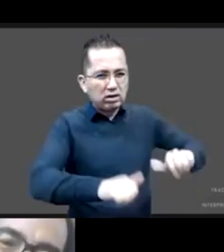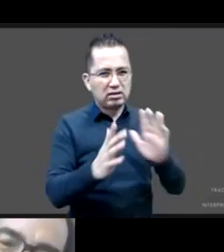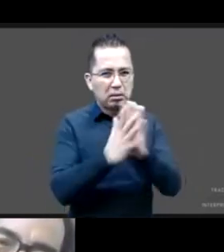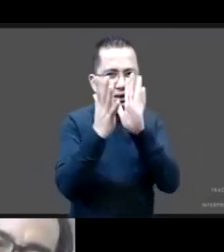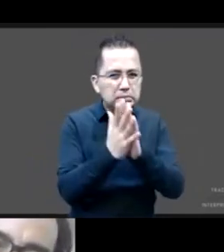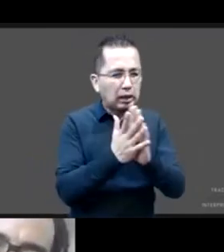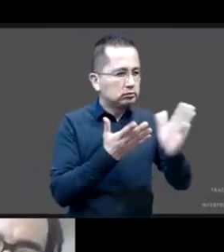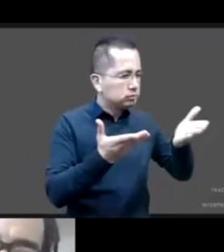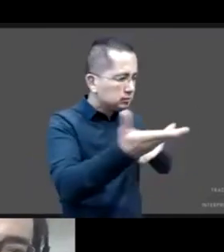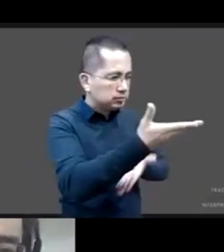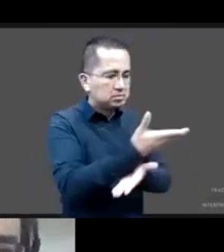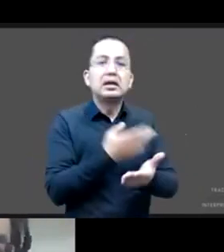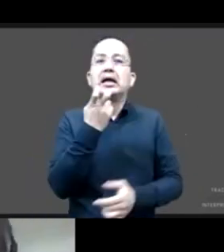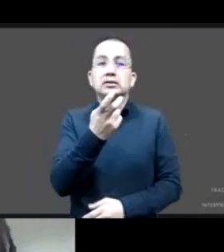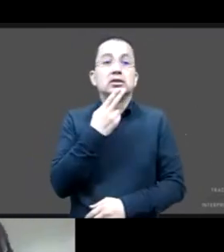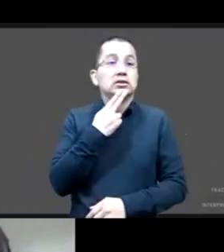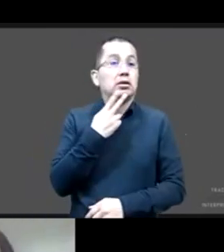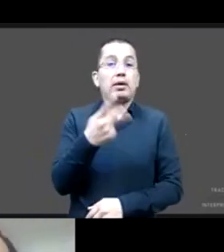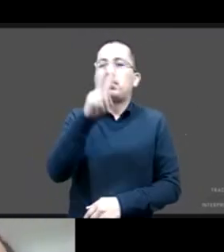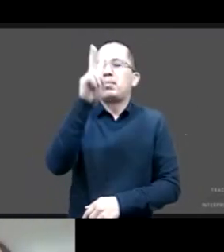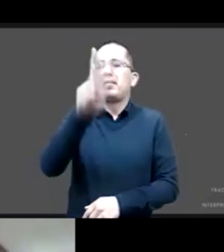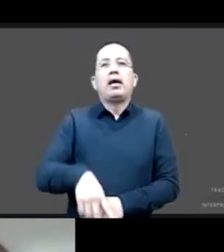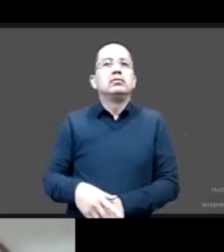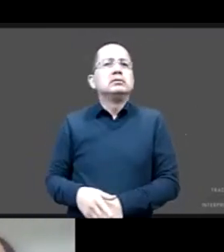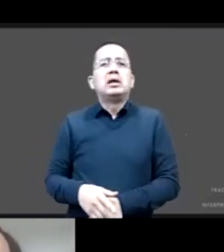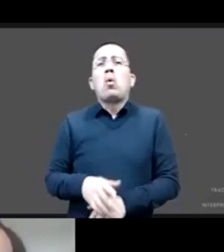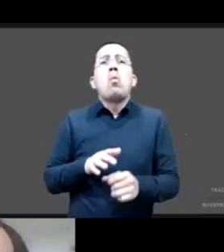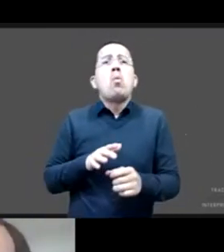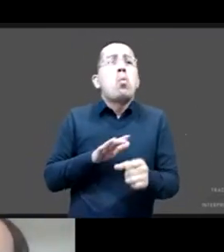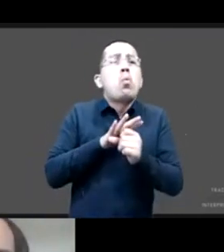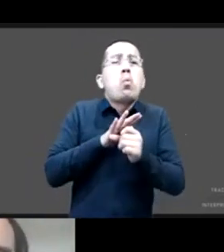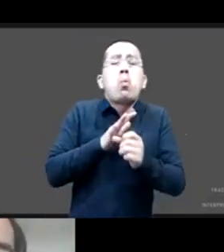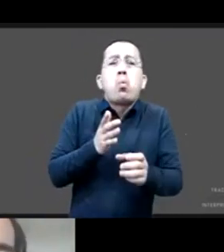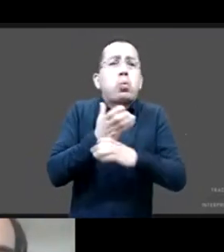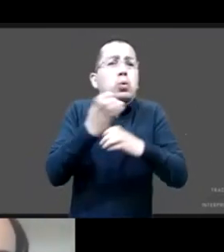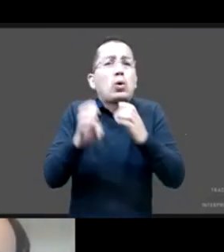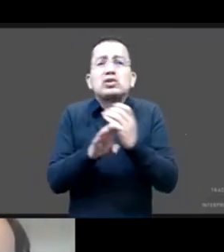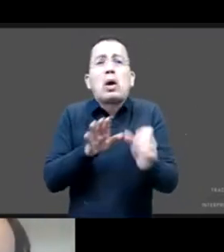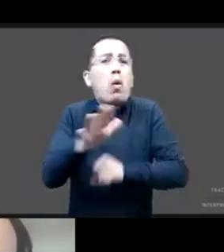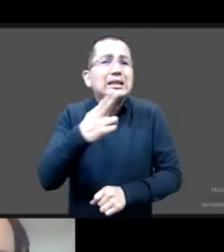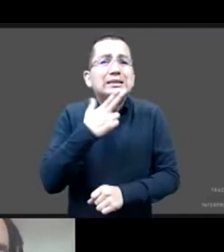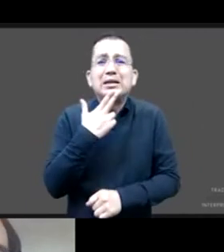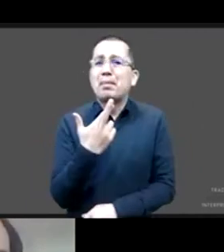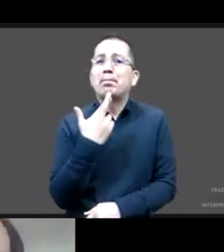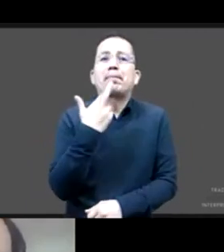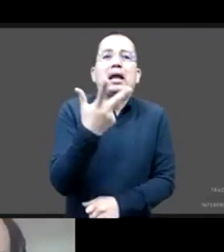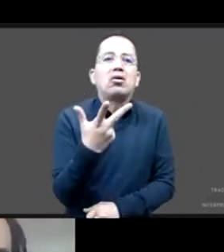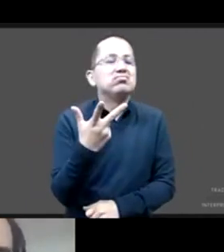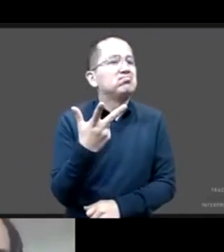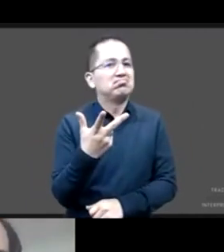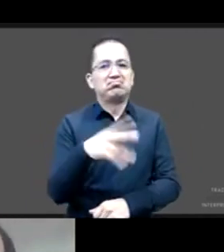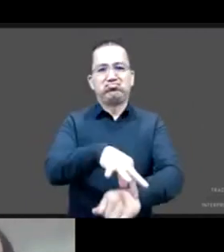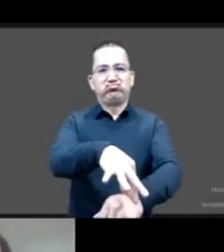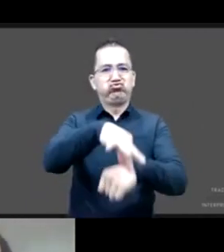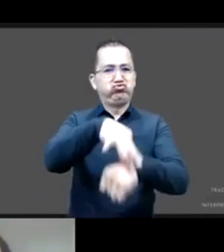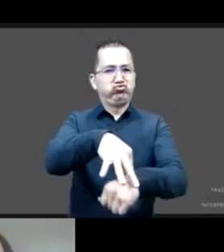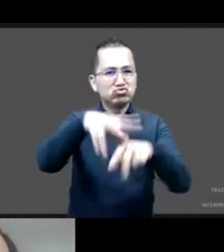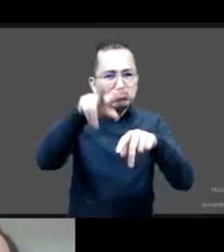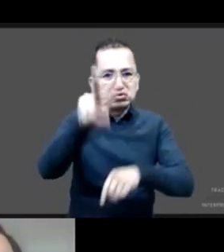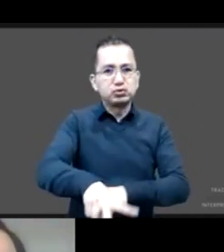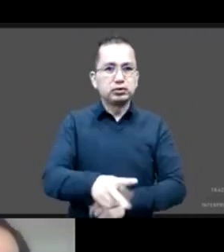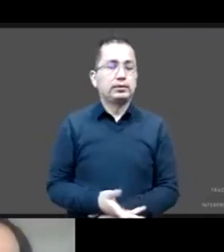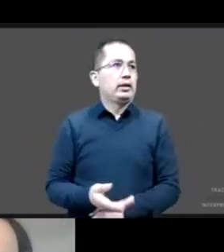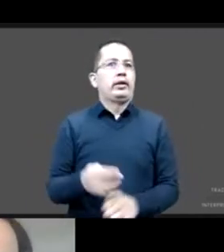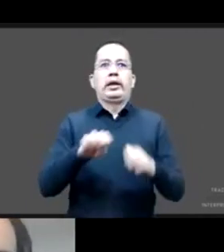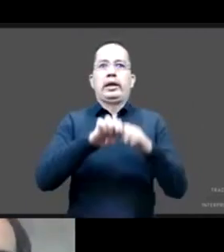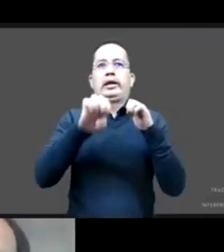propia realidad es decir si cuando estamos en medio del conflicto de la agresión de la pelea cuando estamos en